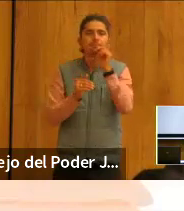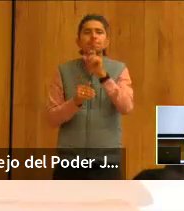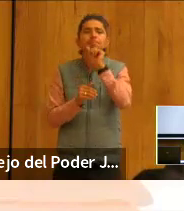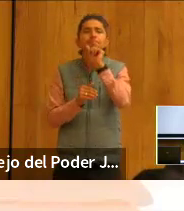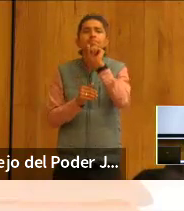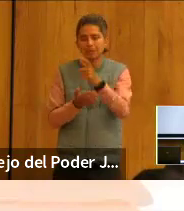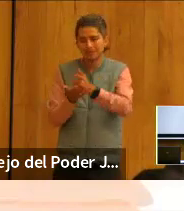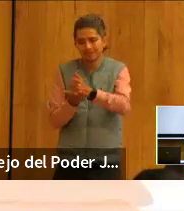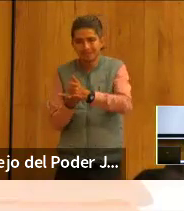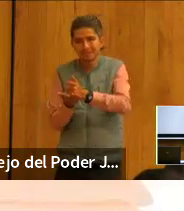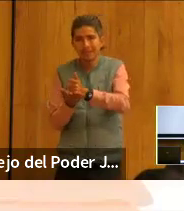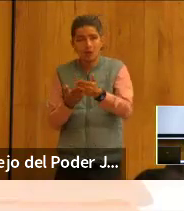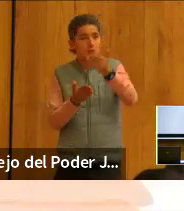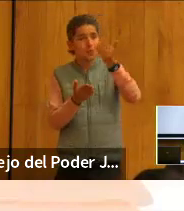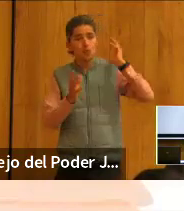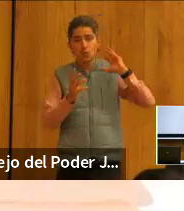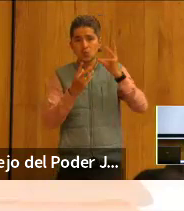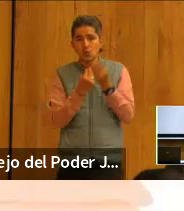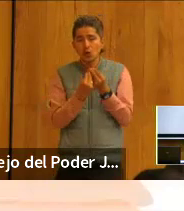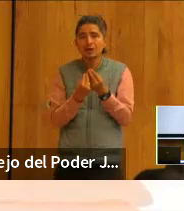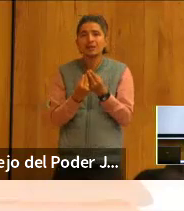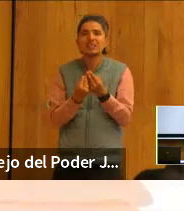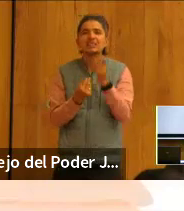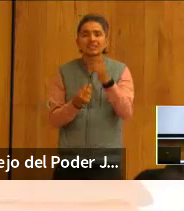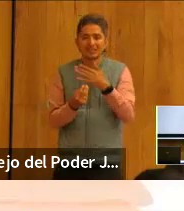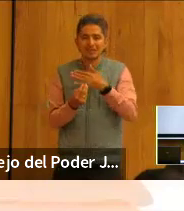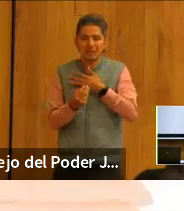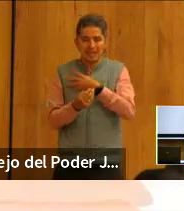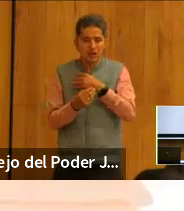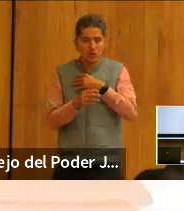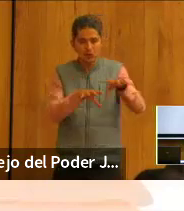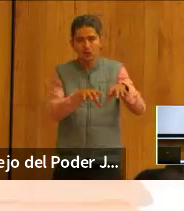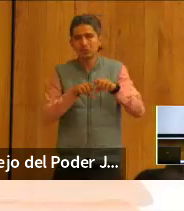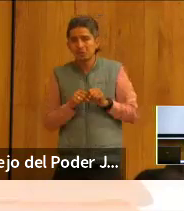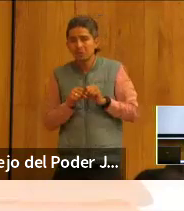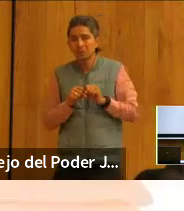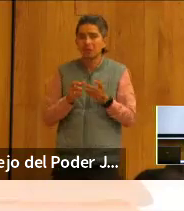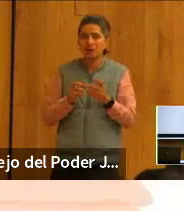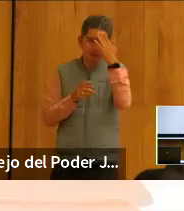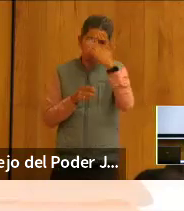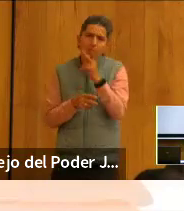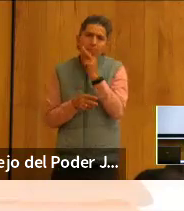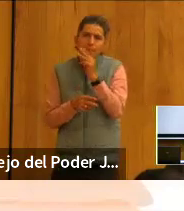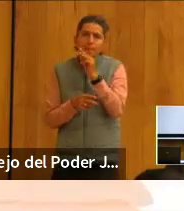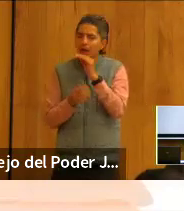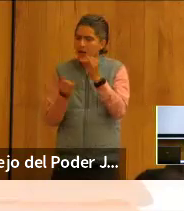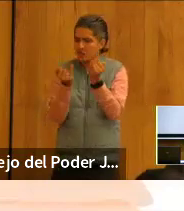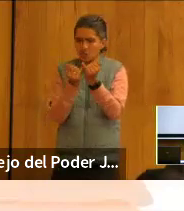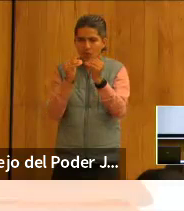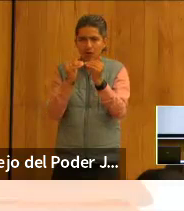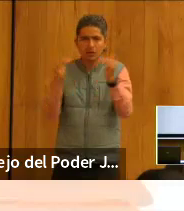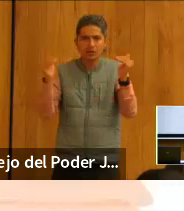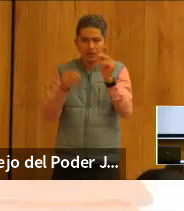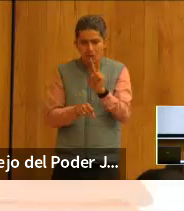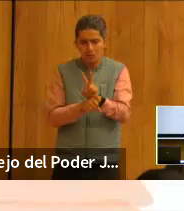alimentos retroactivos, las custodias también, que se ha determinado que papá y mamá tienen la misma capacidad de